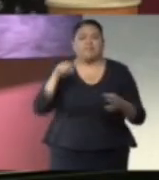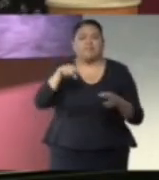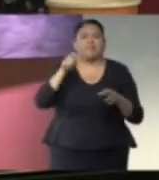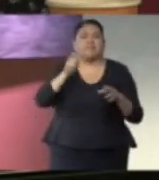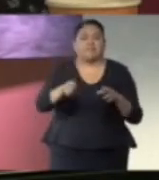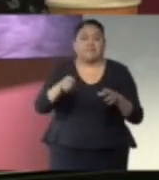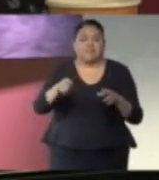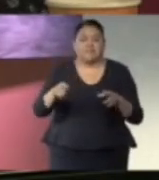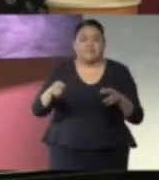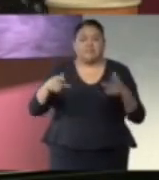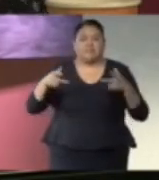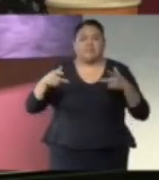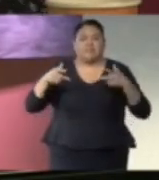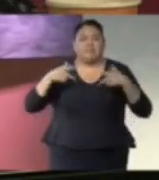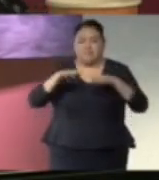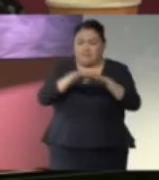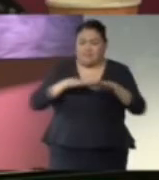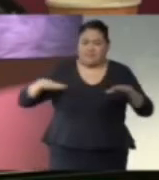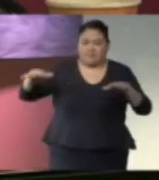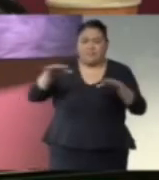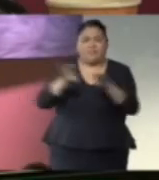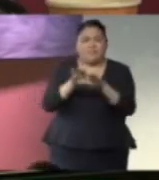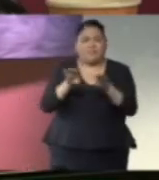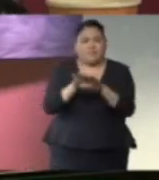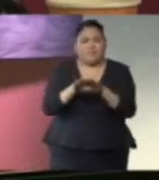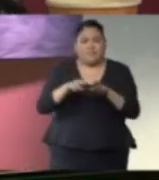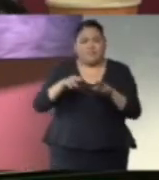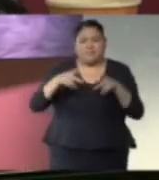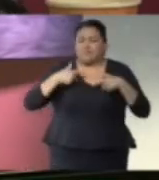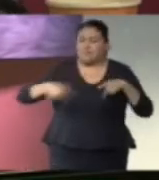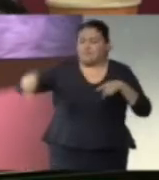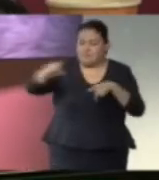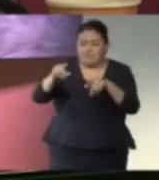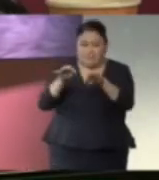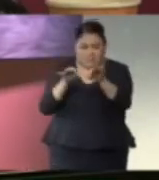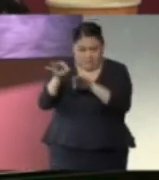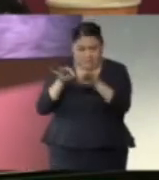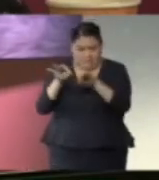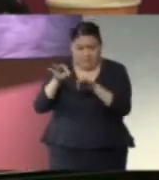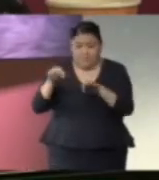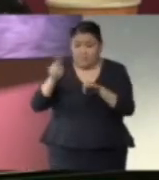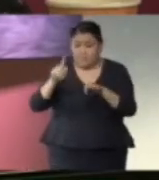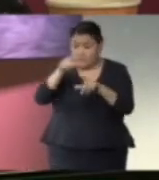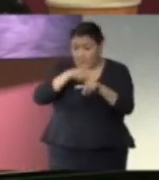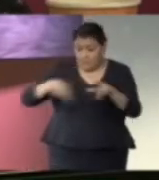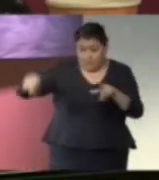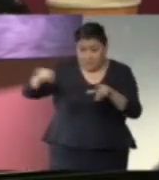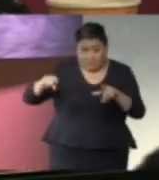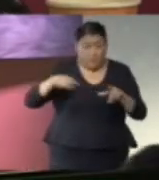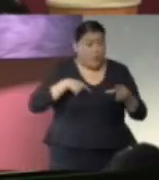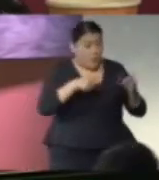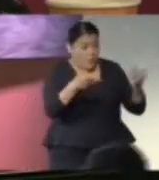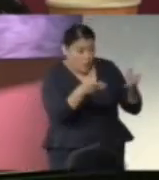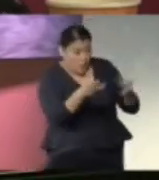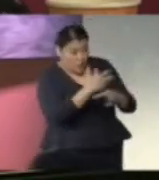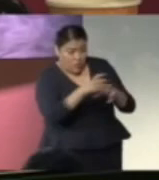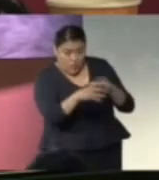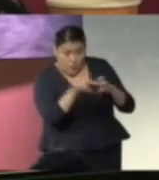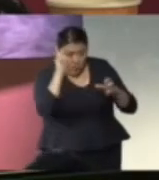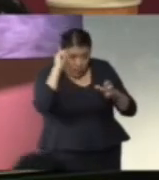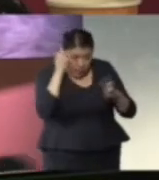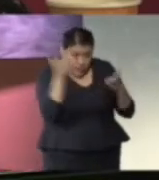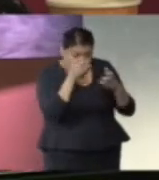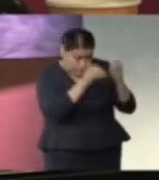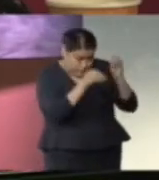Pero es una población que en su mayoría no tiene acceso a esos bienes y servicios muchas veces que ellos mismos